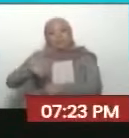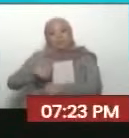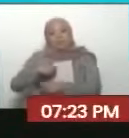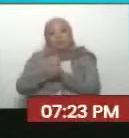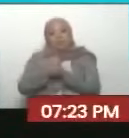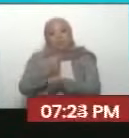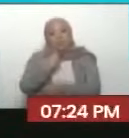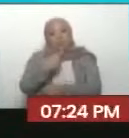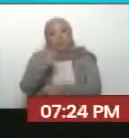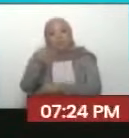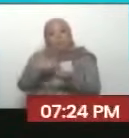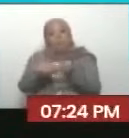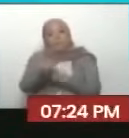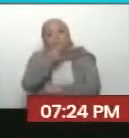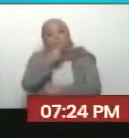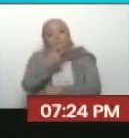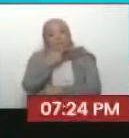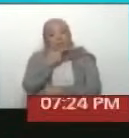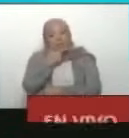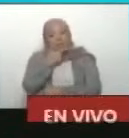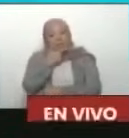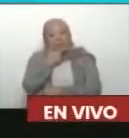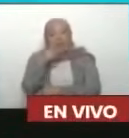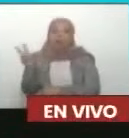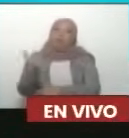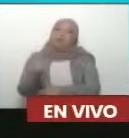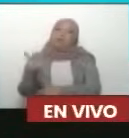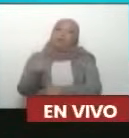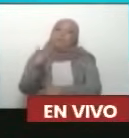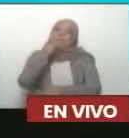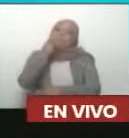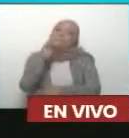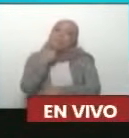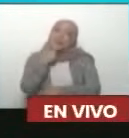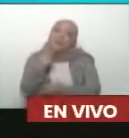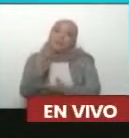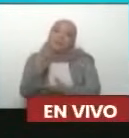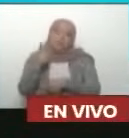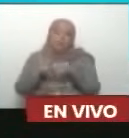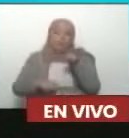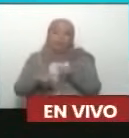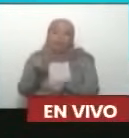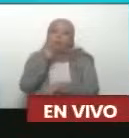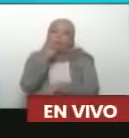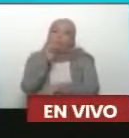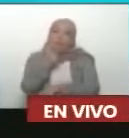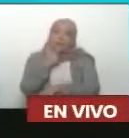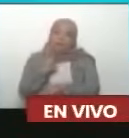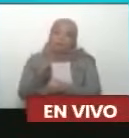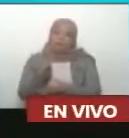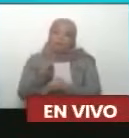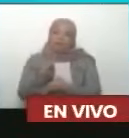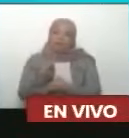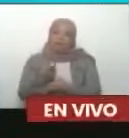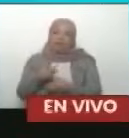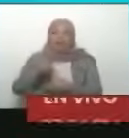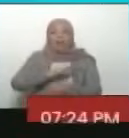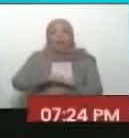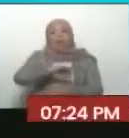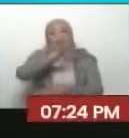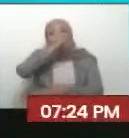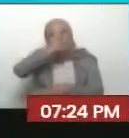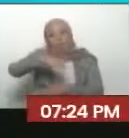decía a Yulimar que lo más hermoso, Venezuela tiene muchas cosas hermosas, ¿verdad? Las